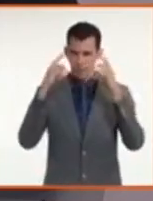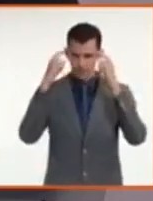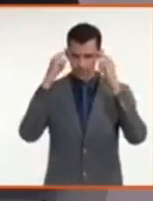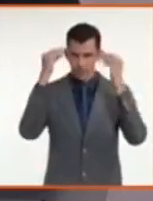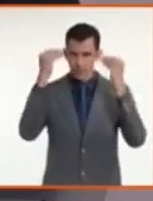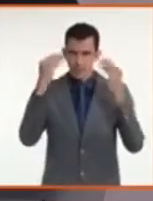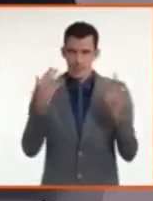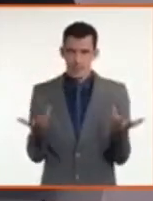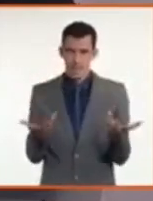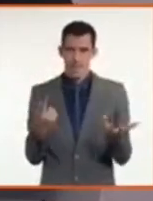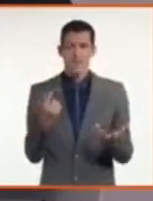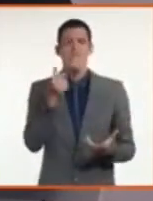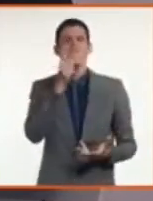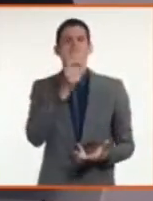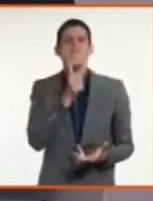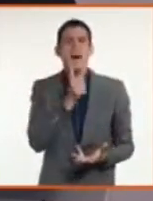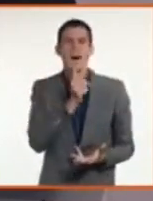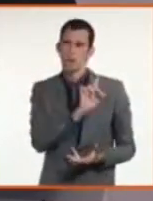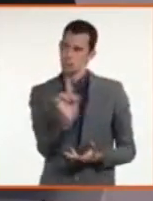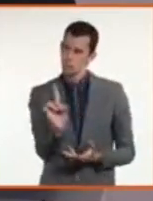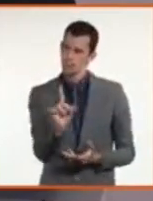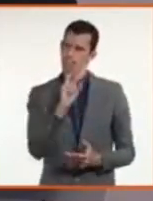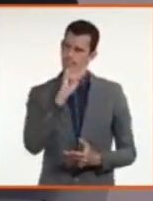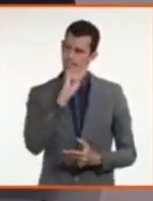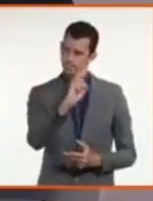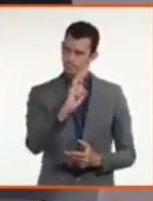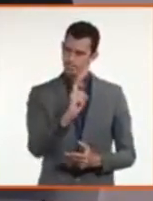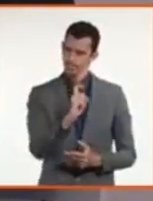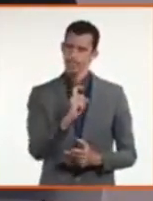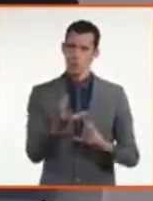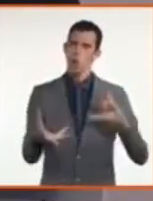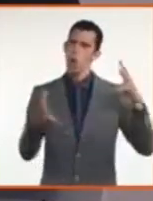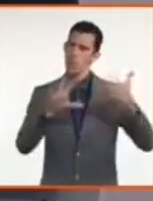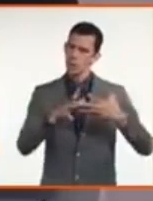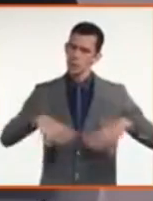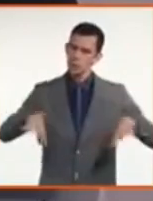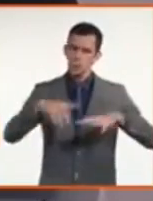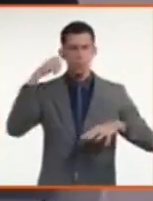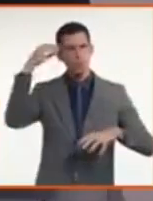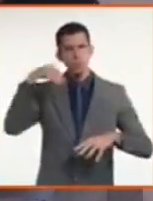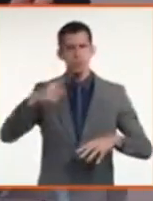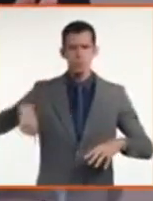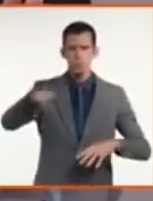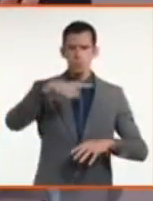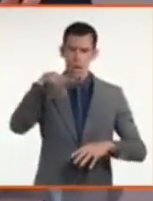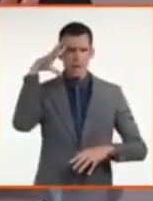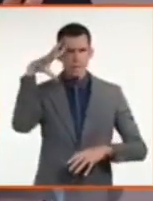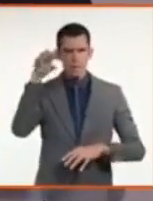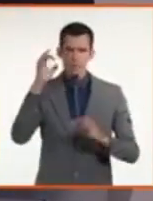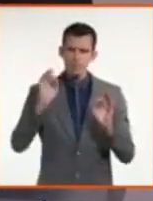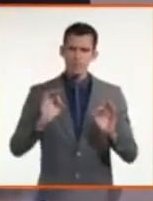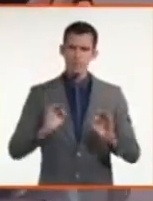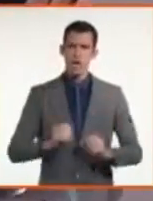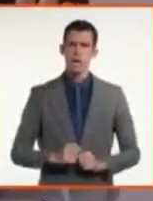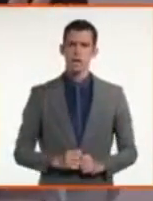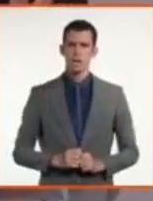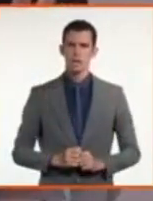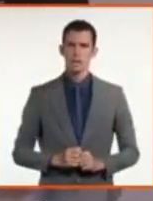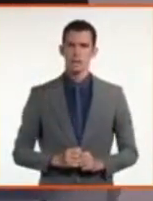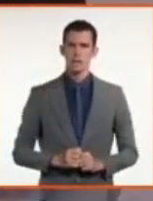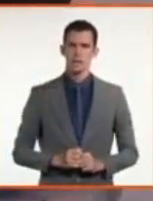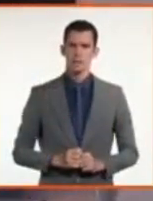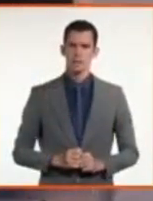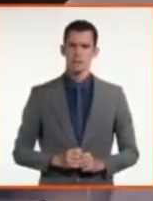la batalla es dura nuestro pueblo lo comprende no es sólo un mercado cambiario que funciona con la regla de la economía